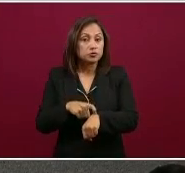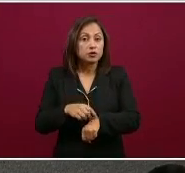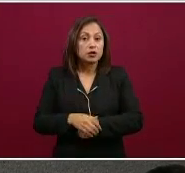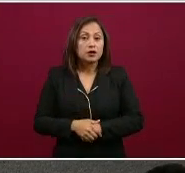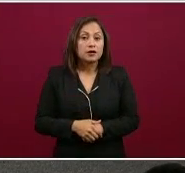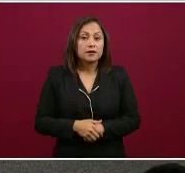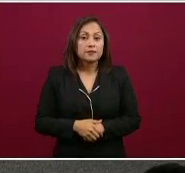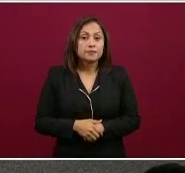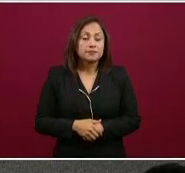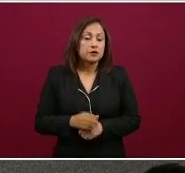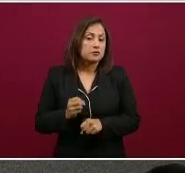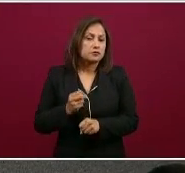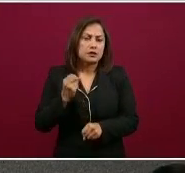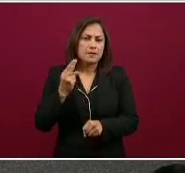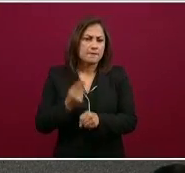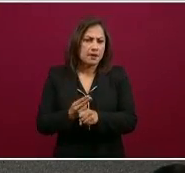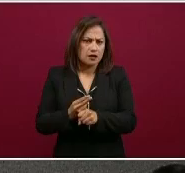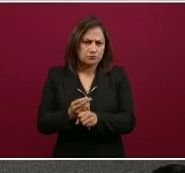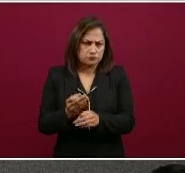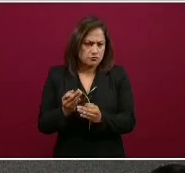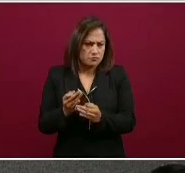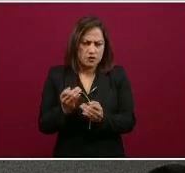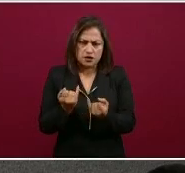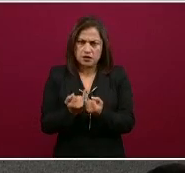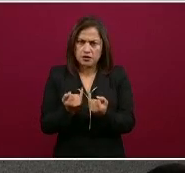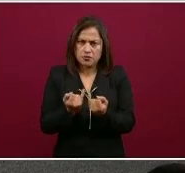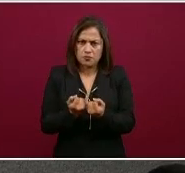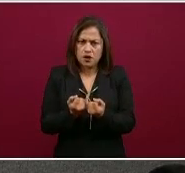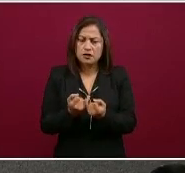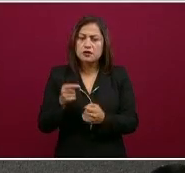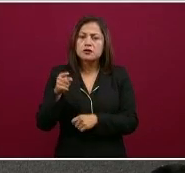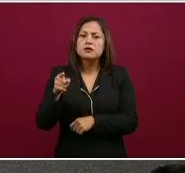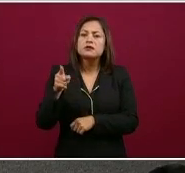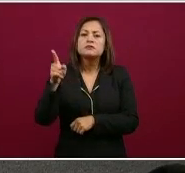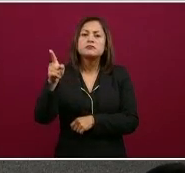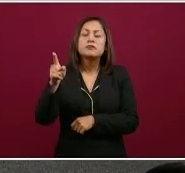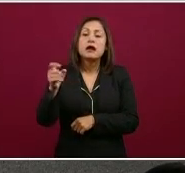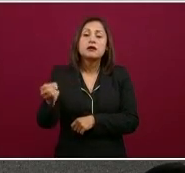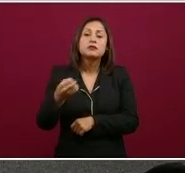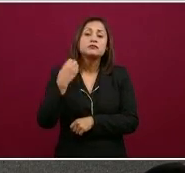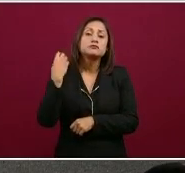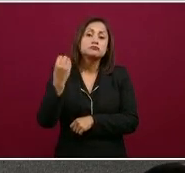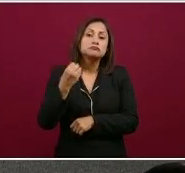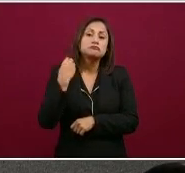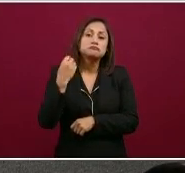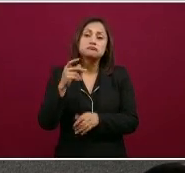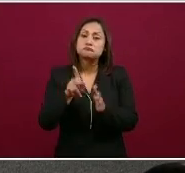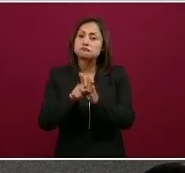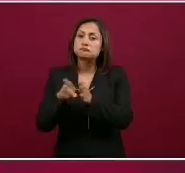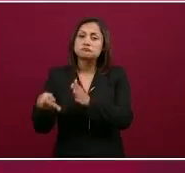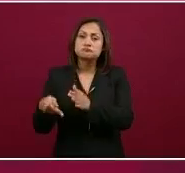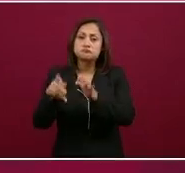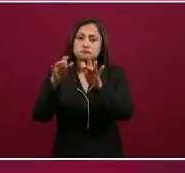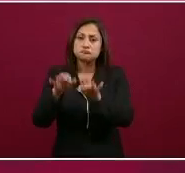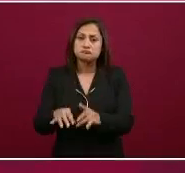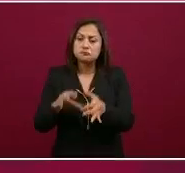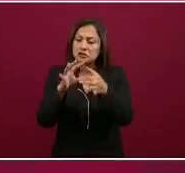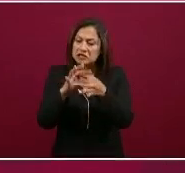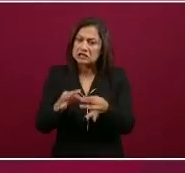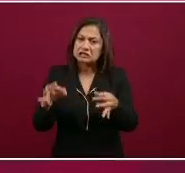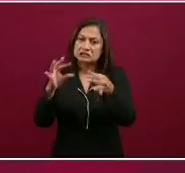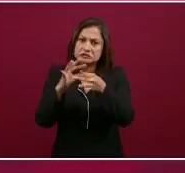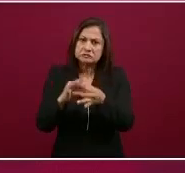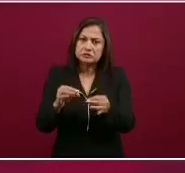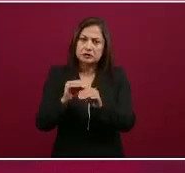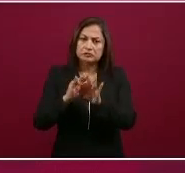rueda de prensa, esta comunicación, y lo mismo